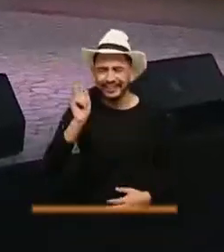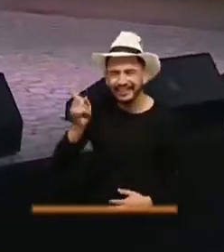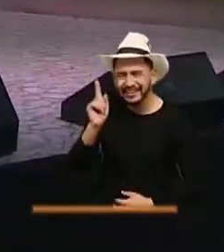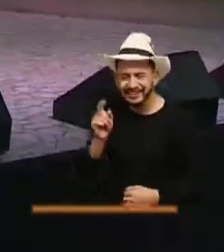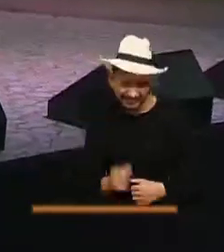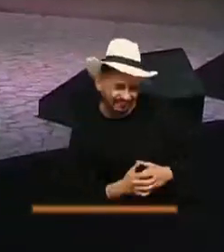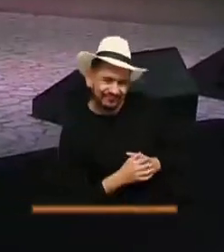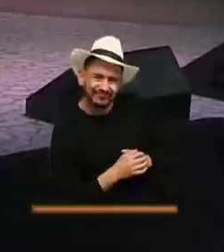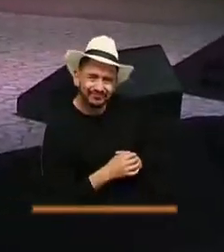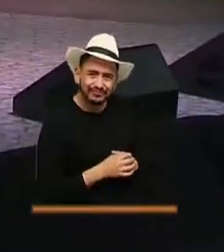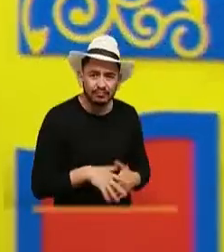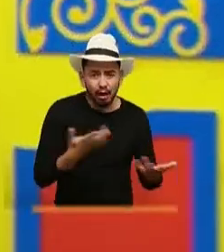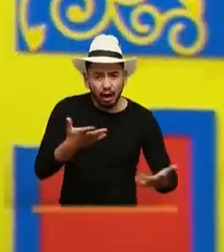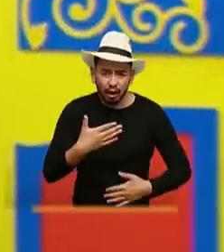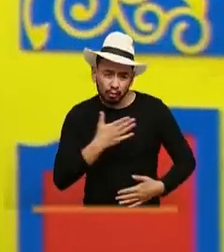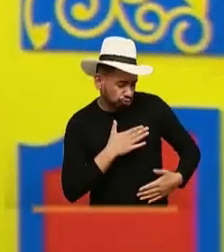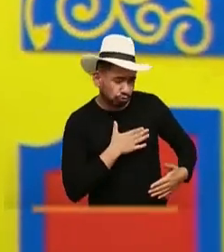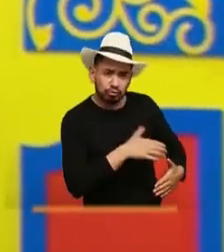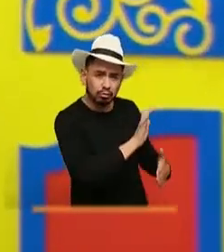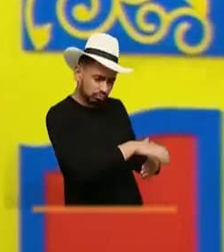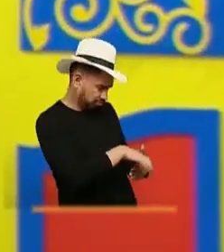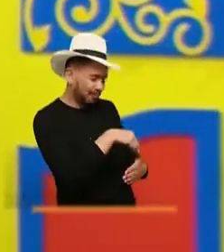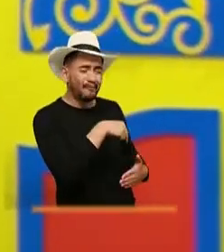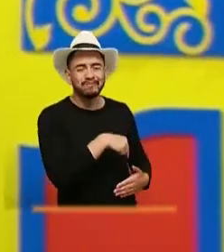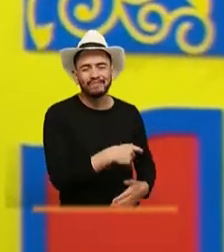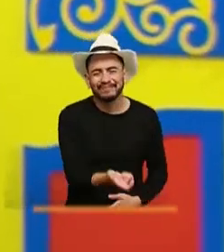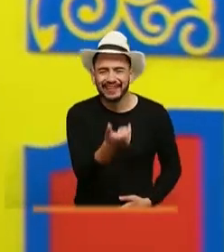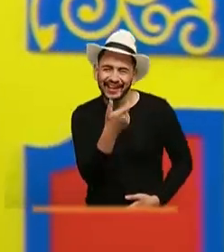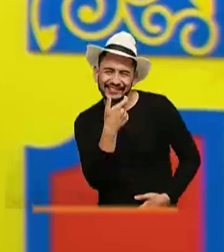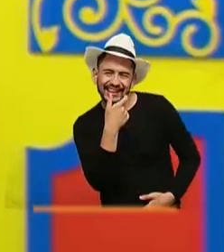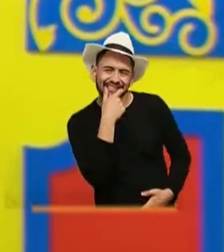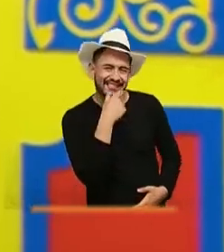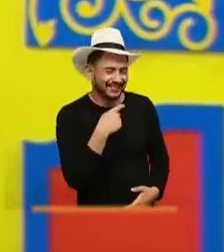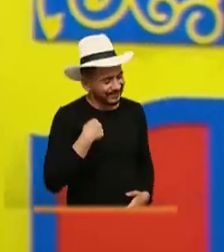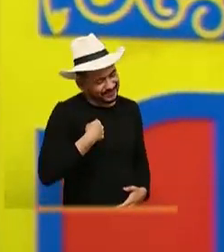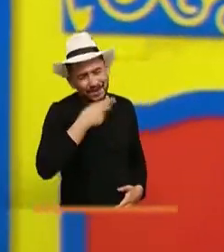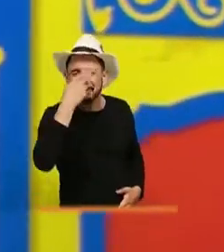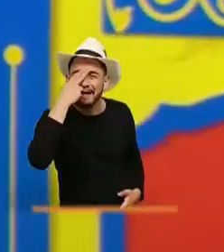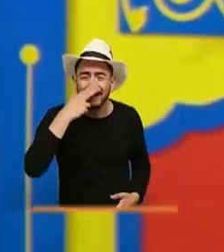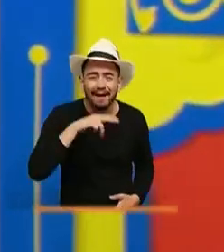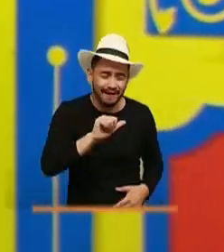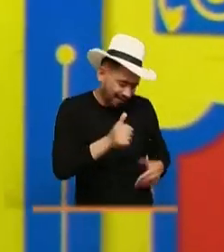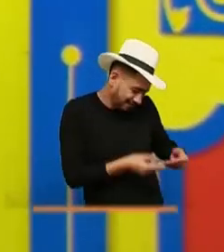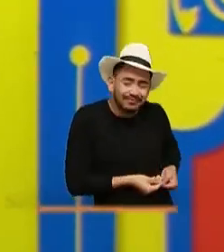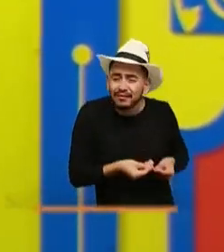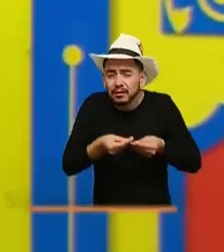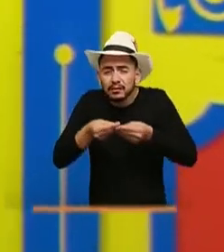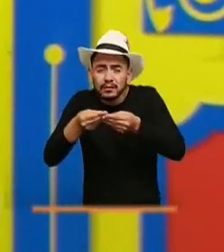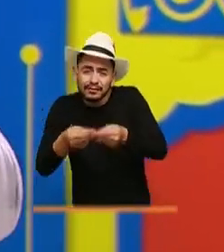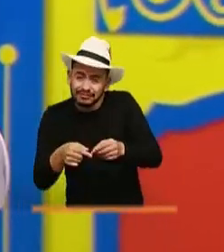Yo aquí tengo una galleta para mi hijo Gabriel. Me quedo de